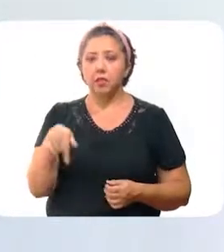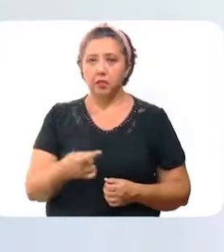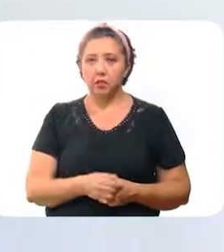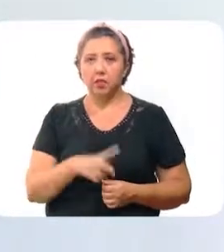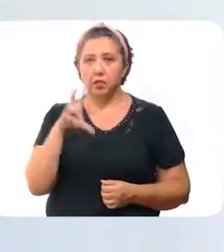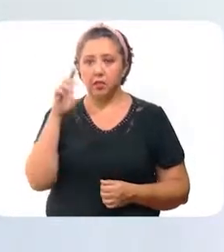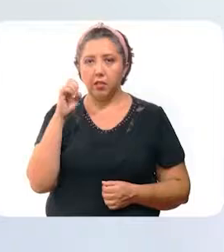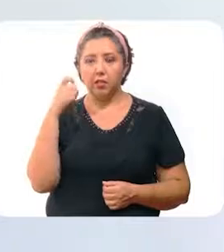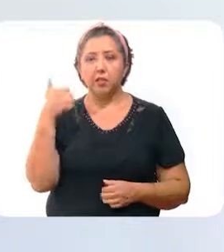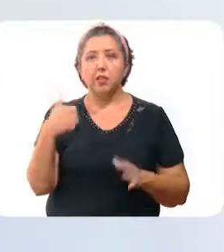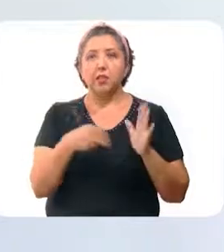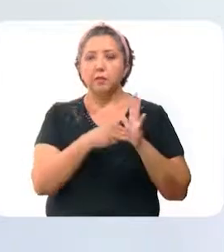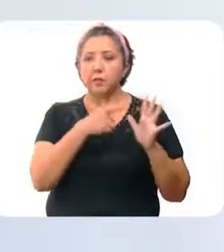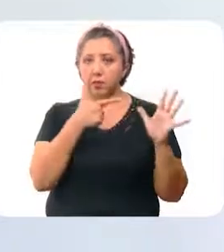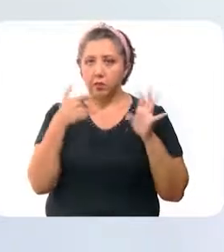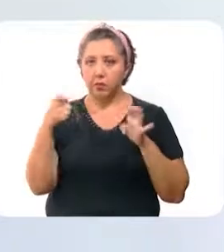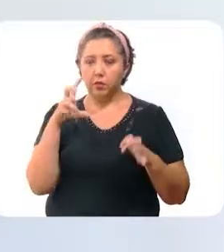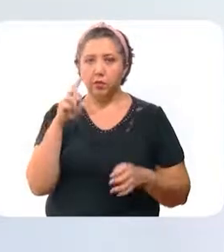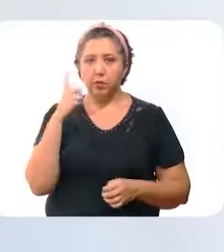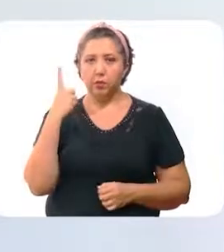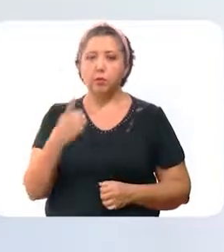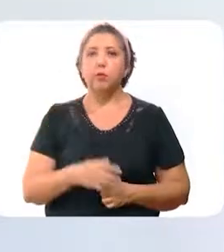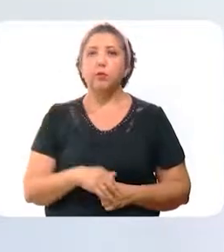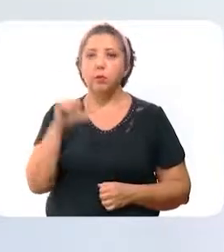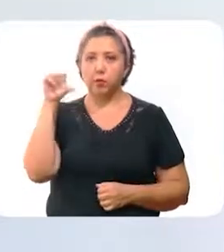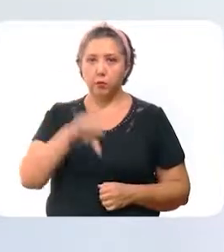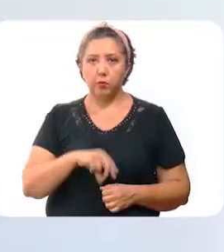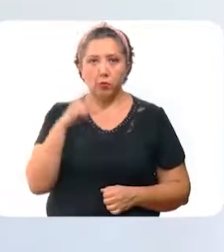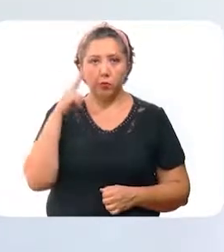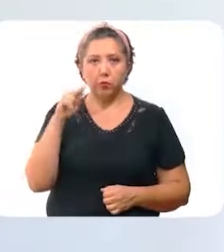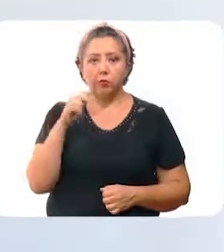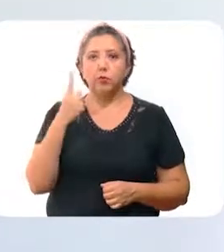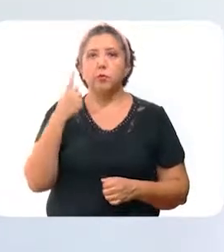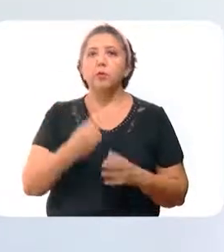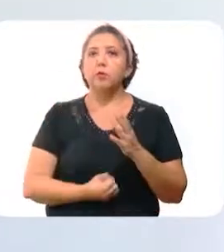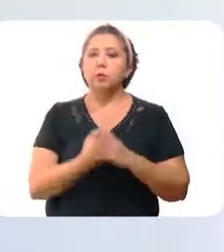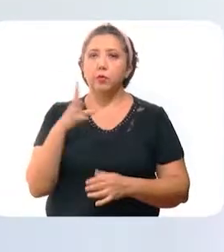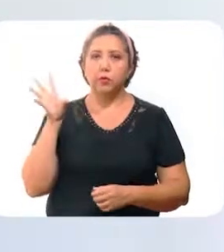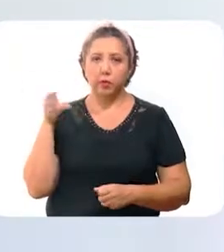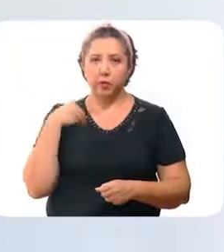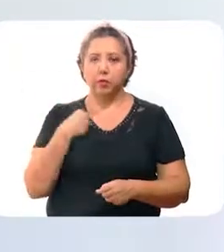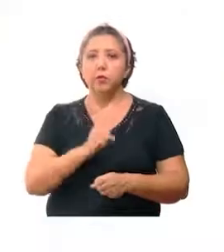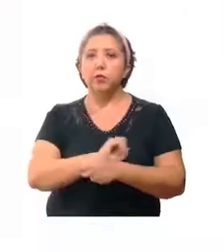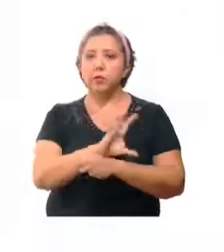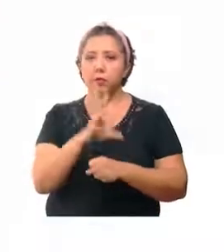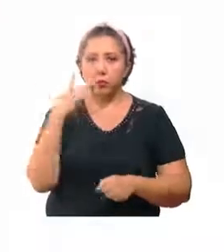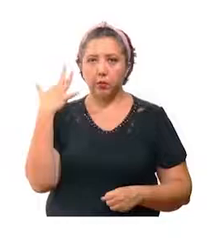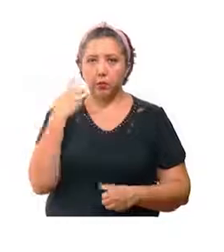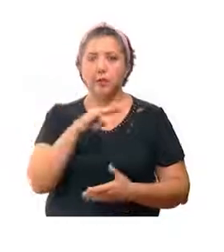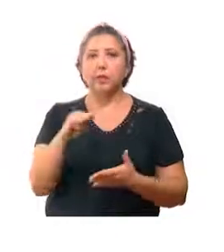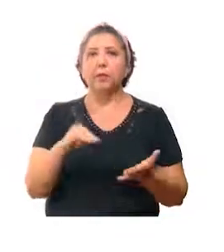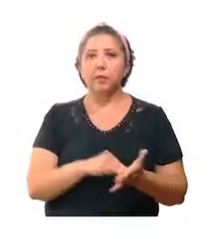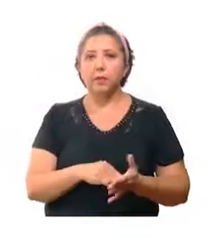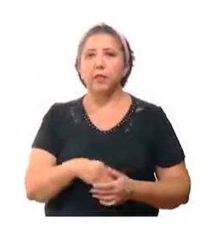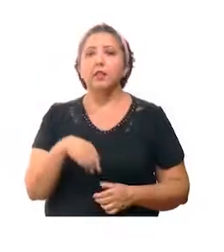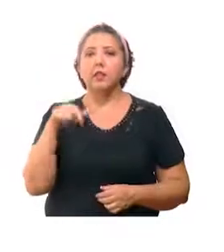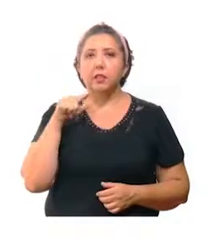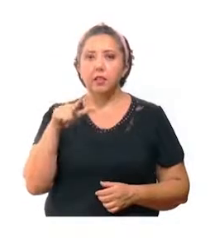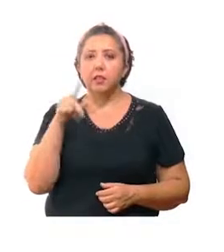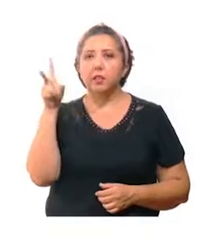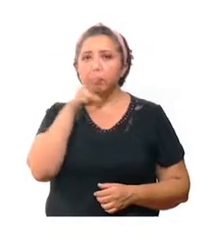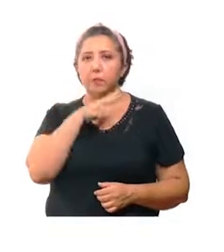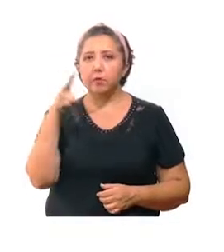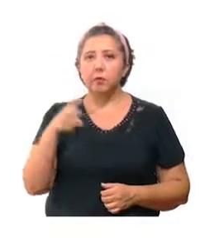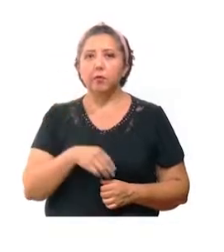es 36.731. Hoy se detectaron 81 nuevos contagios de coronavirus, 50 en Mérida, 17